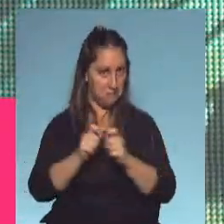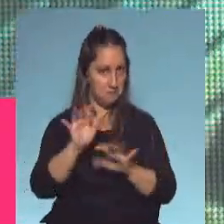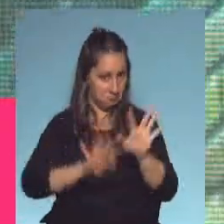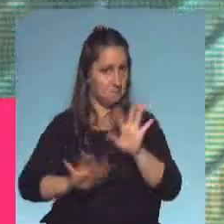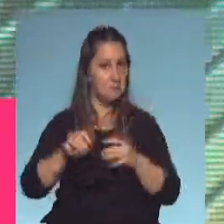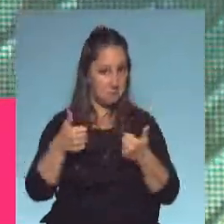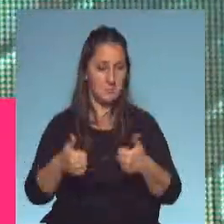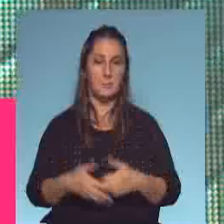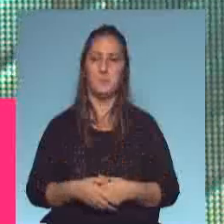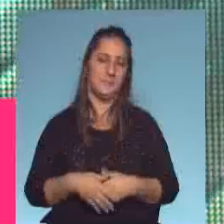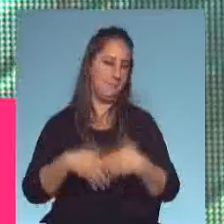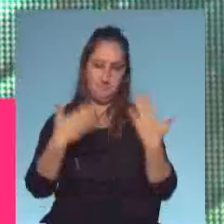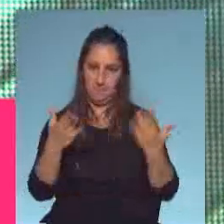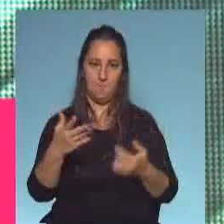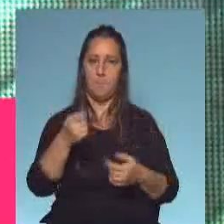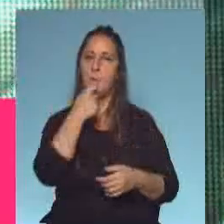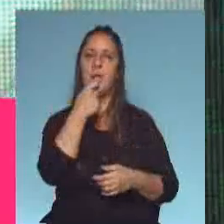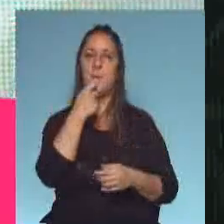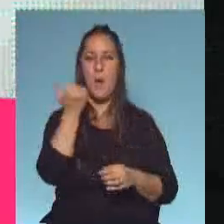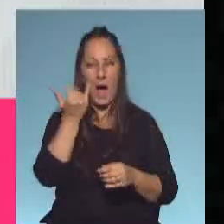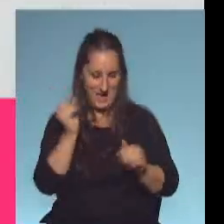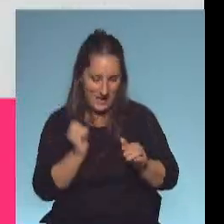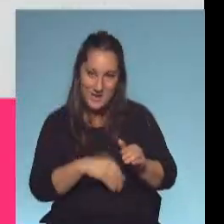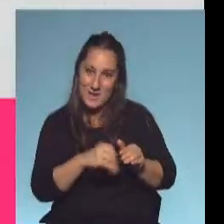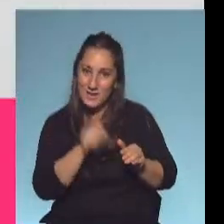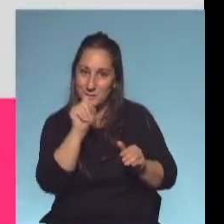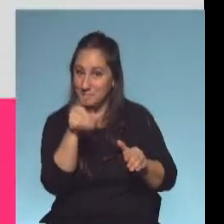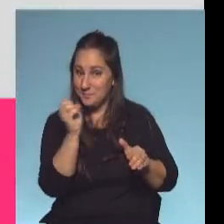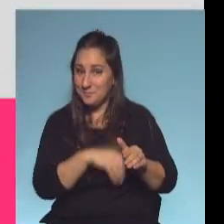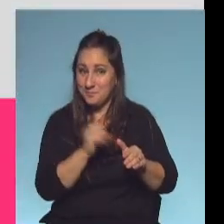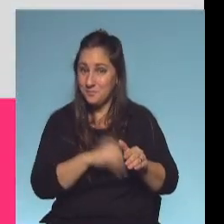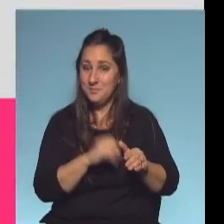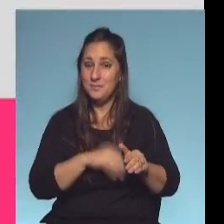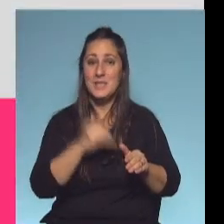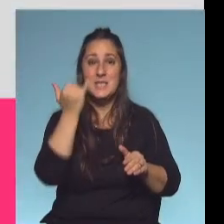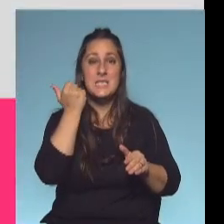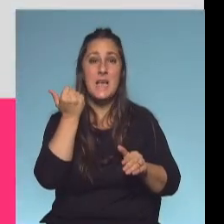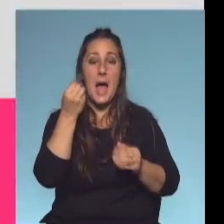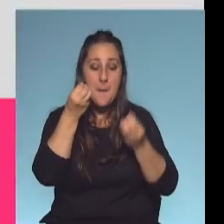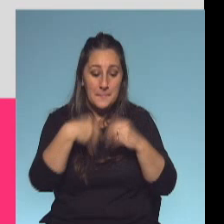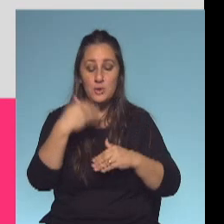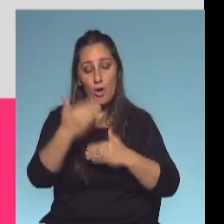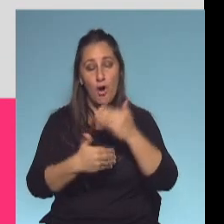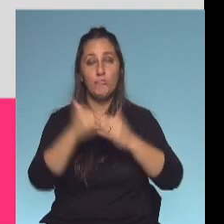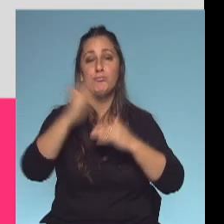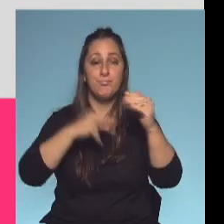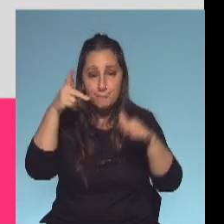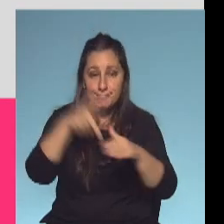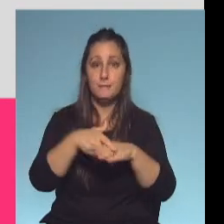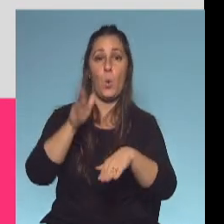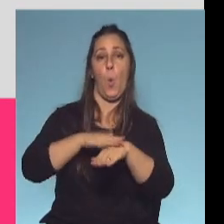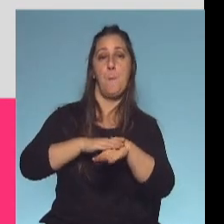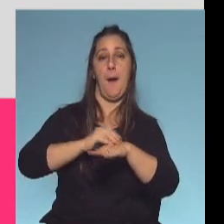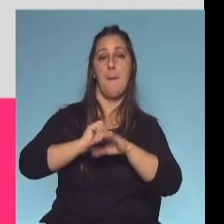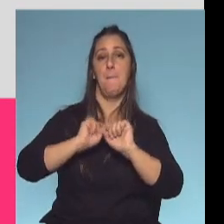Por ahí, vos tenés algún ahorrito, algo. Claro. Entonces, o algo ya arrancado y que tuviste que frenar por la pandemia, te quedaste